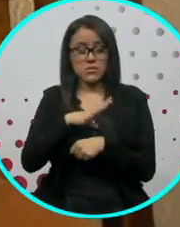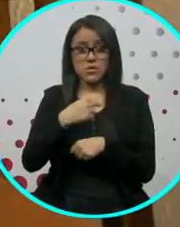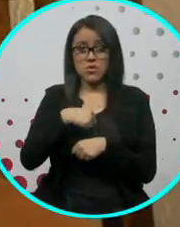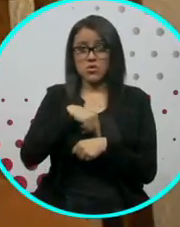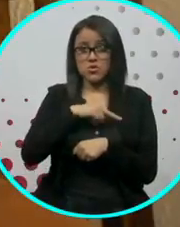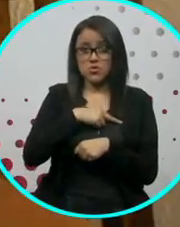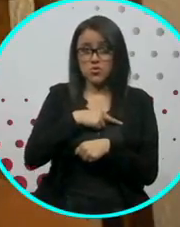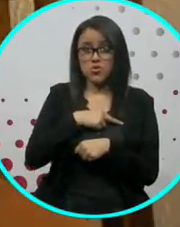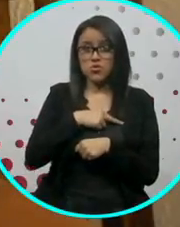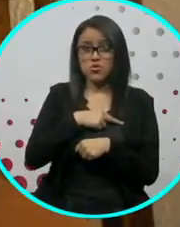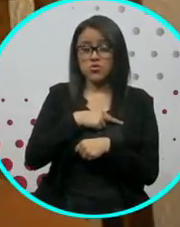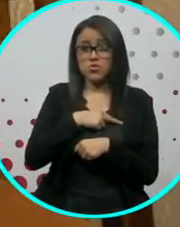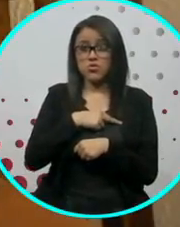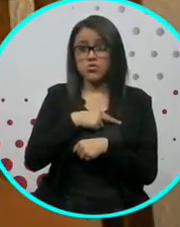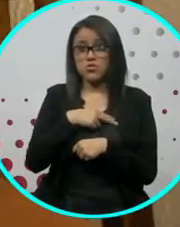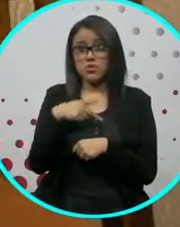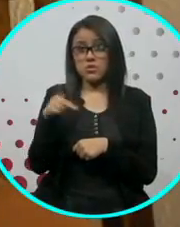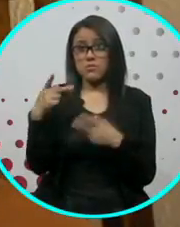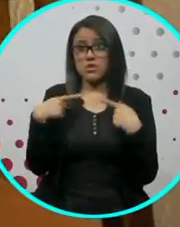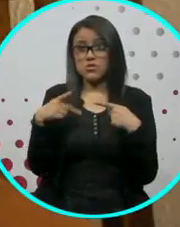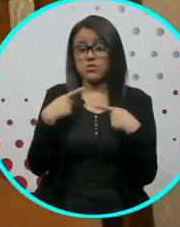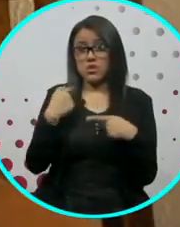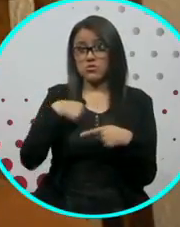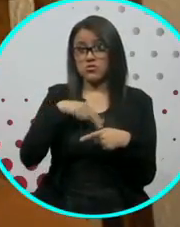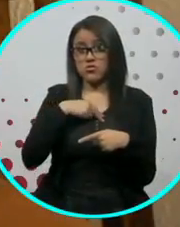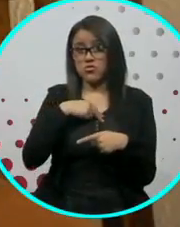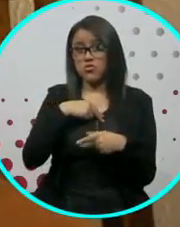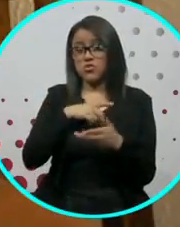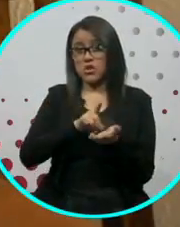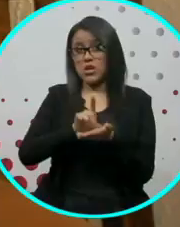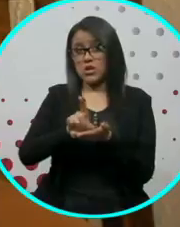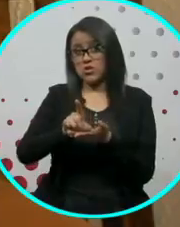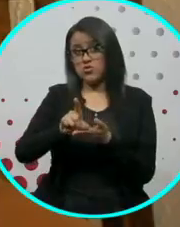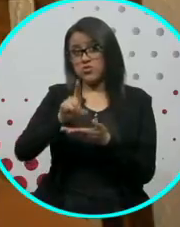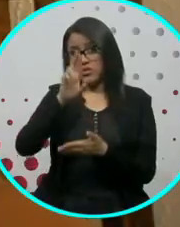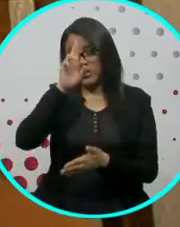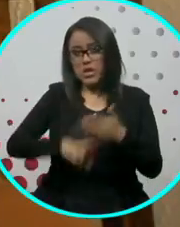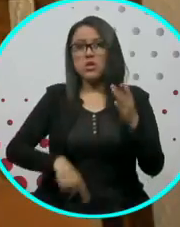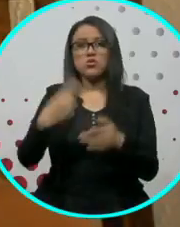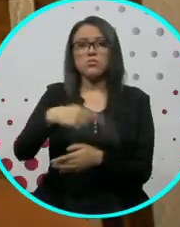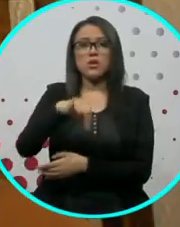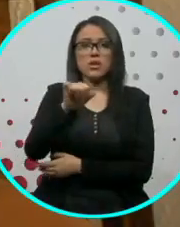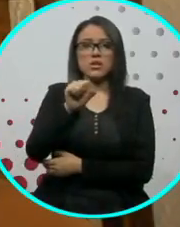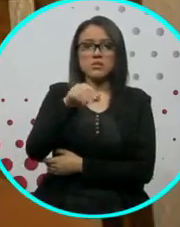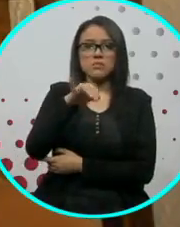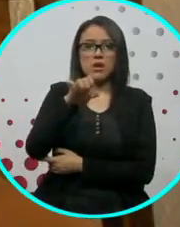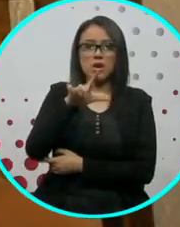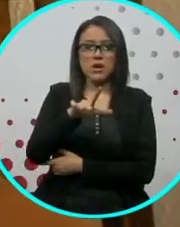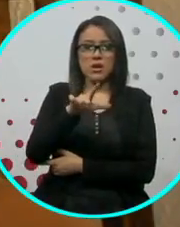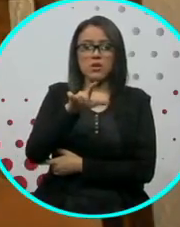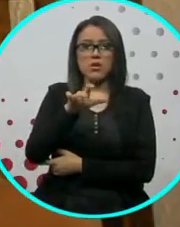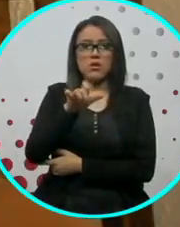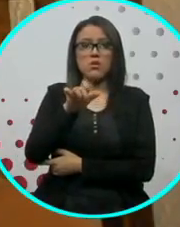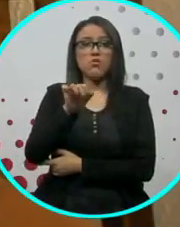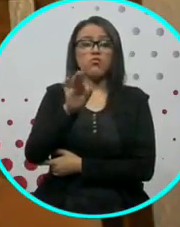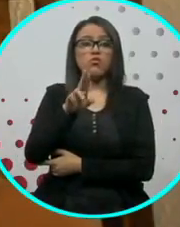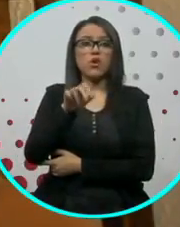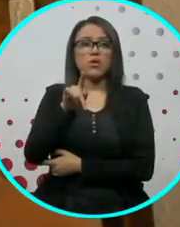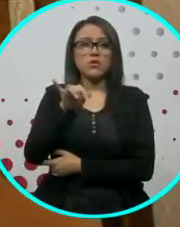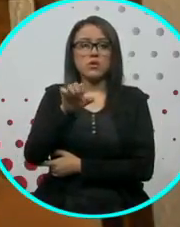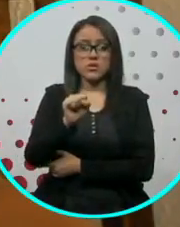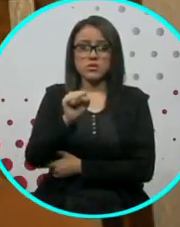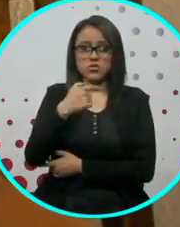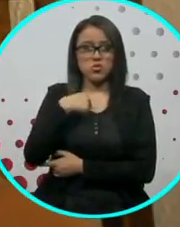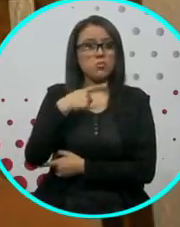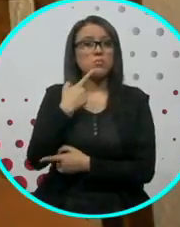sus garantías del imputado, de este señor, de Ismael Fuentes Rojas. ¿Qué respuesta ha dado el chofer? Yo